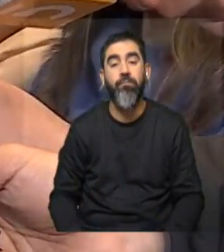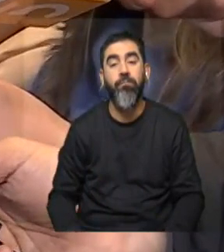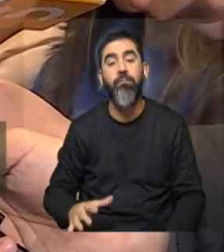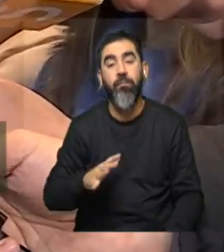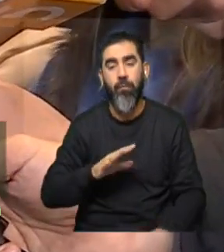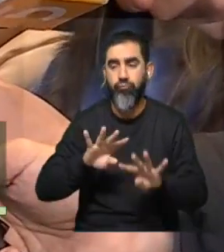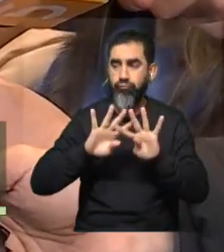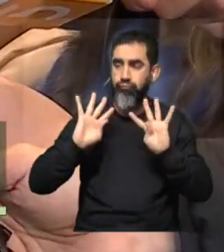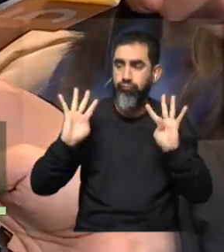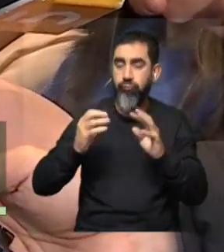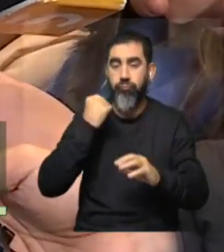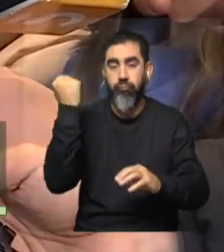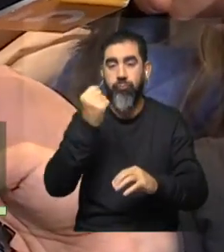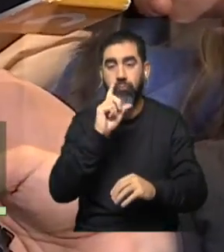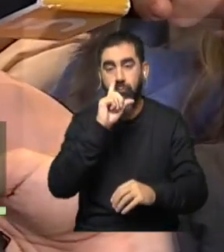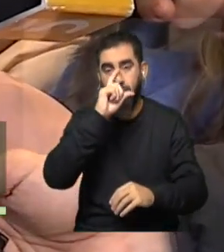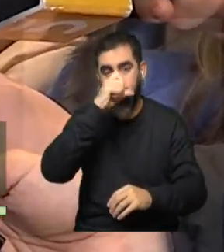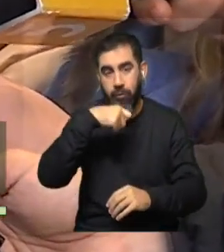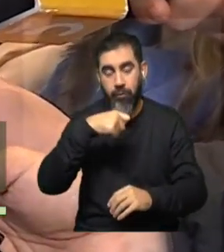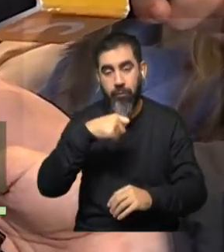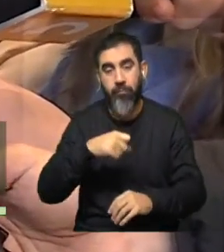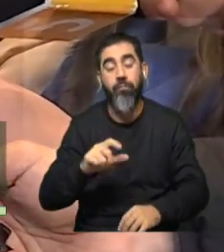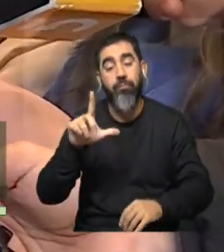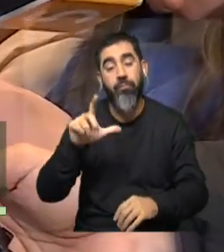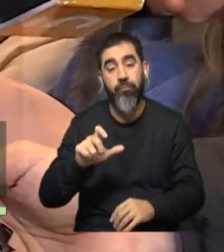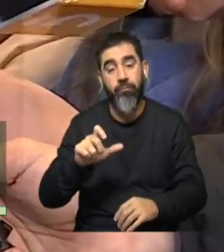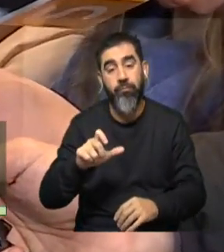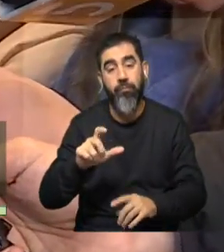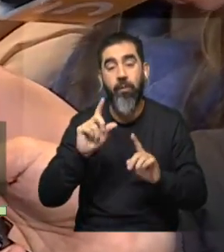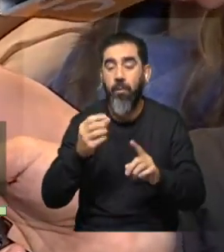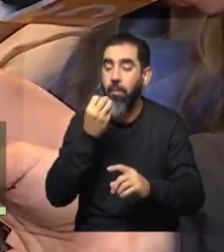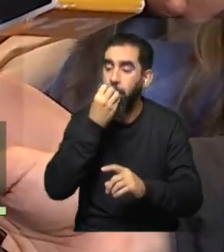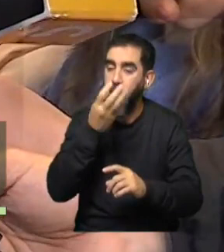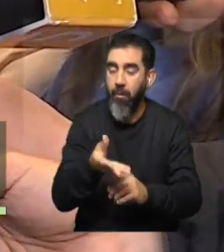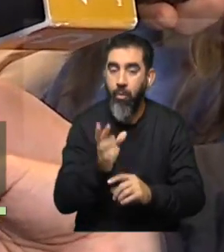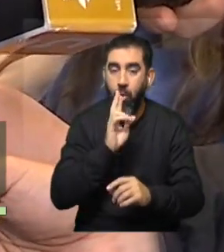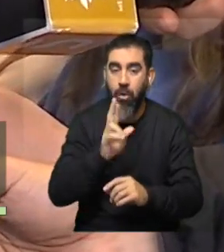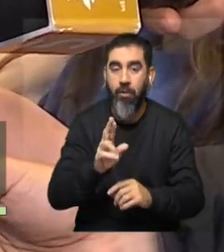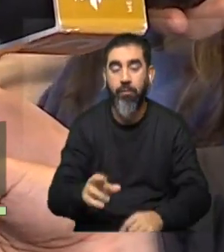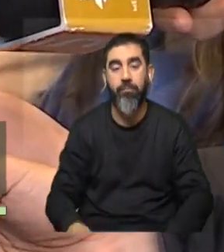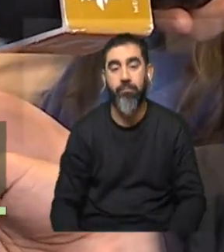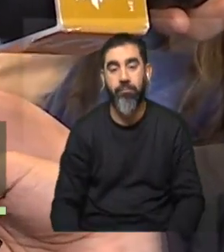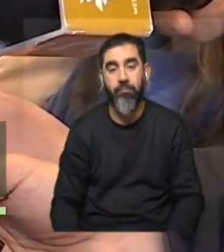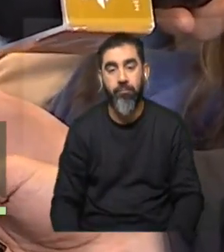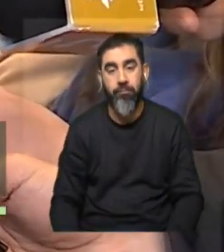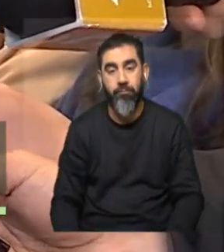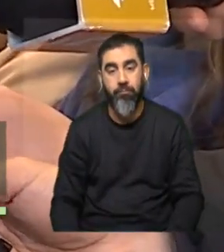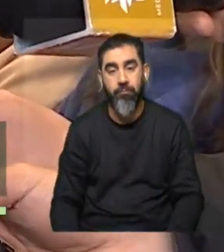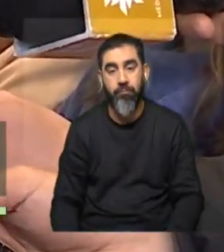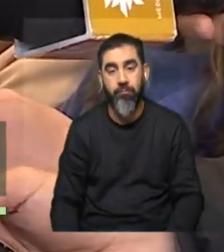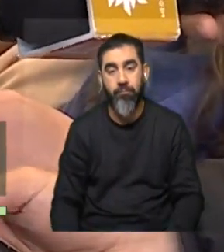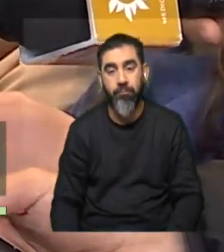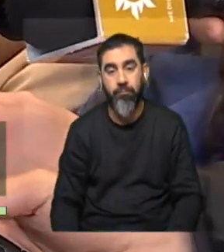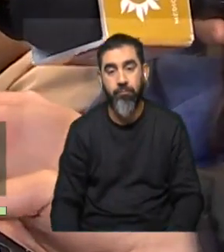un despliegue importante en Montevideo naturalmente tenemos que mejorar los resultados y en función de eso